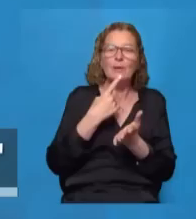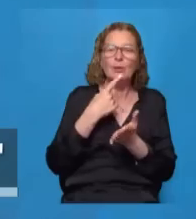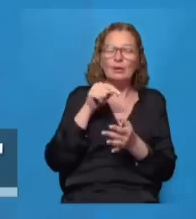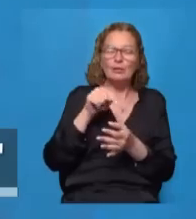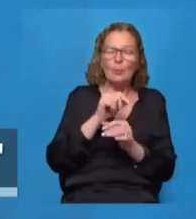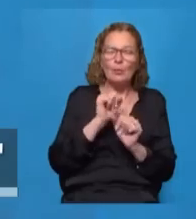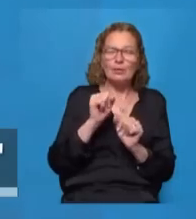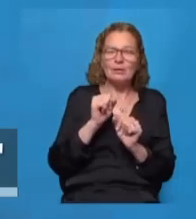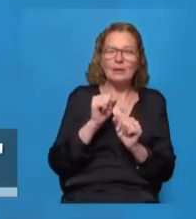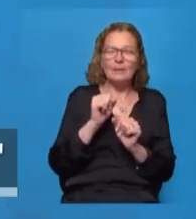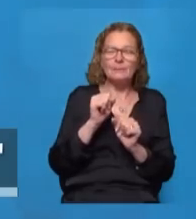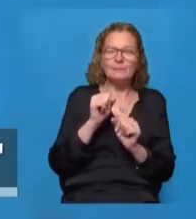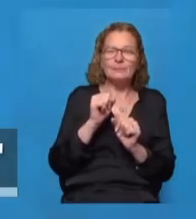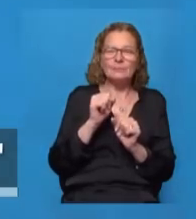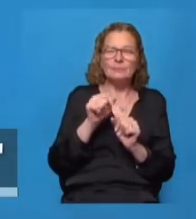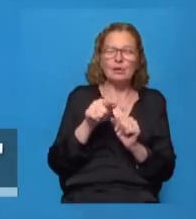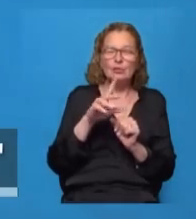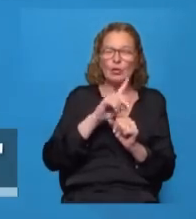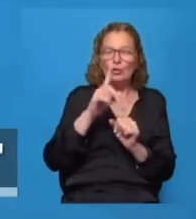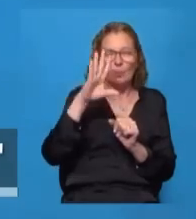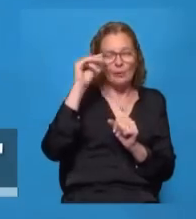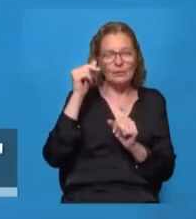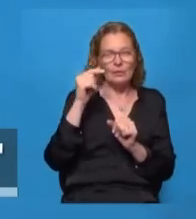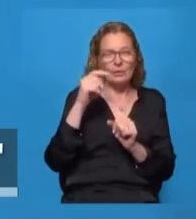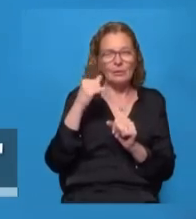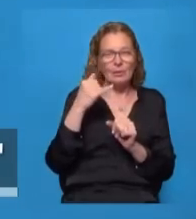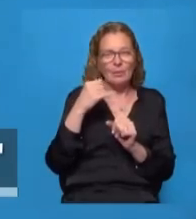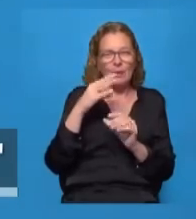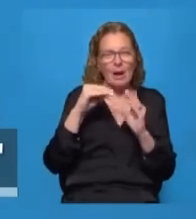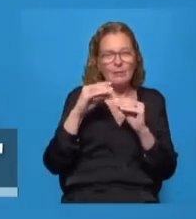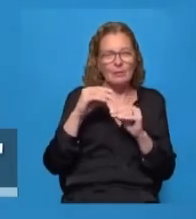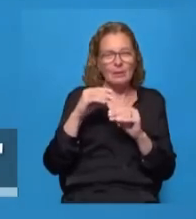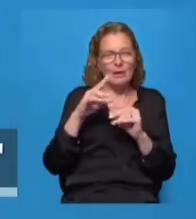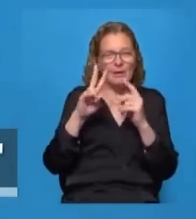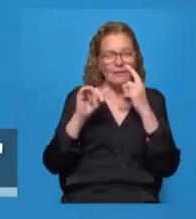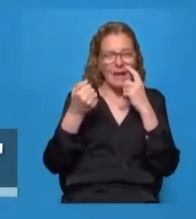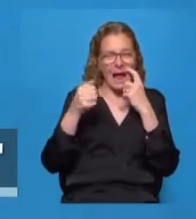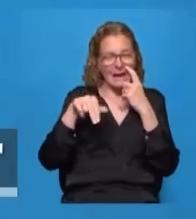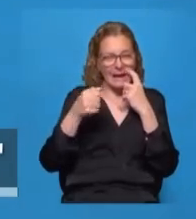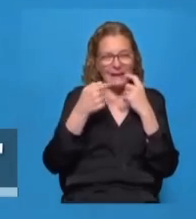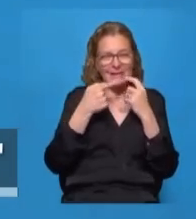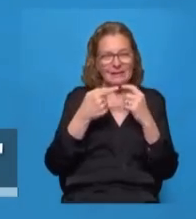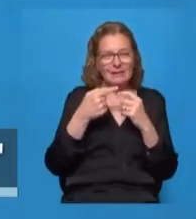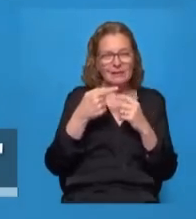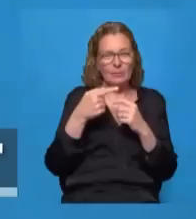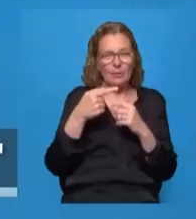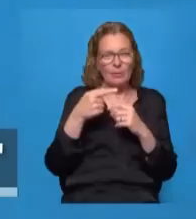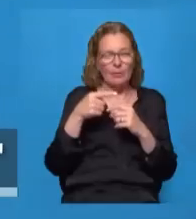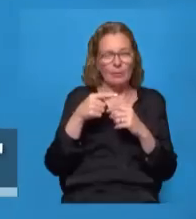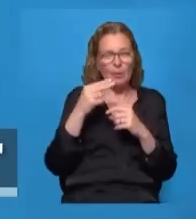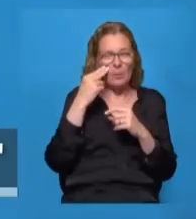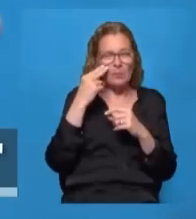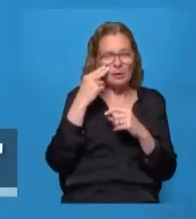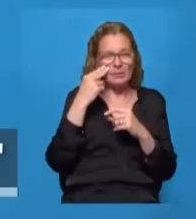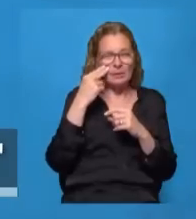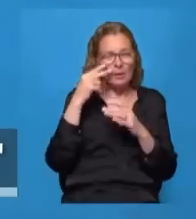pasar que podíamos tener yo no me olvido hay una grabación de 2014 de Enrique Viana asegurando que íbamos a tener una crisis en un